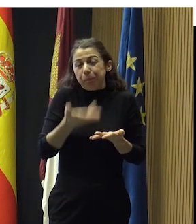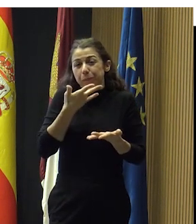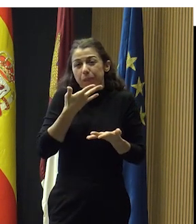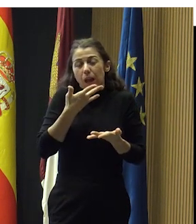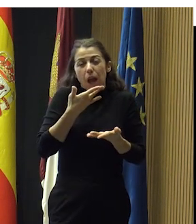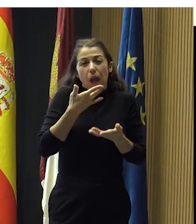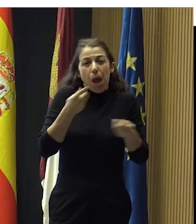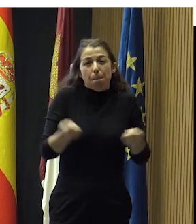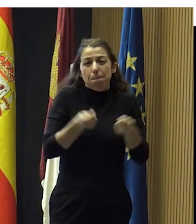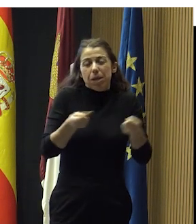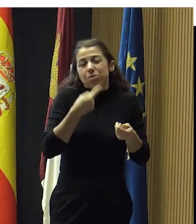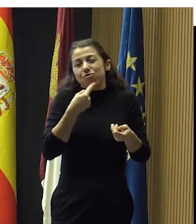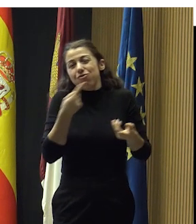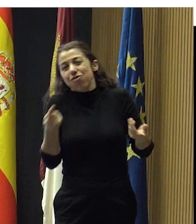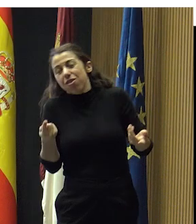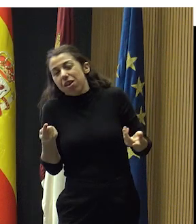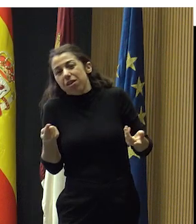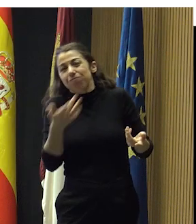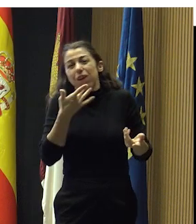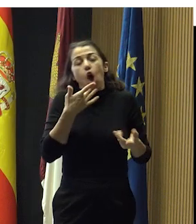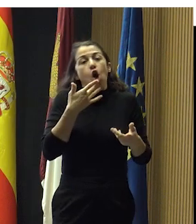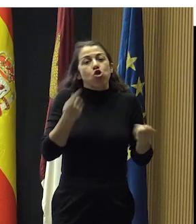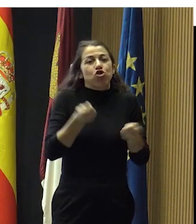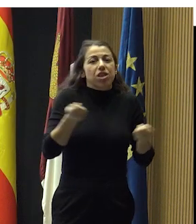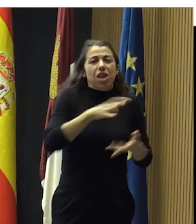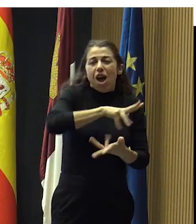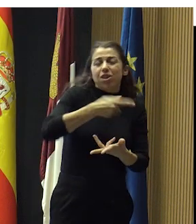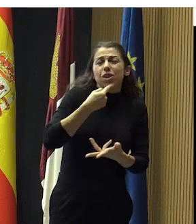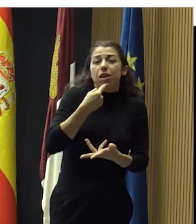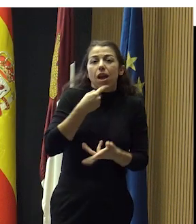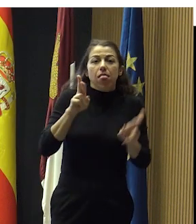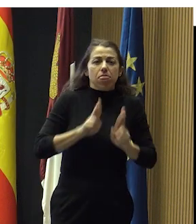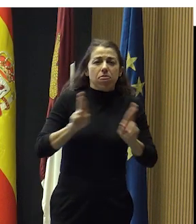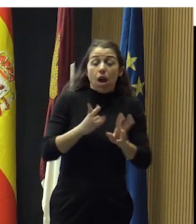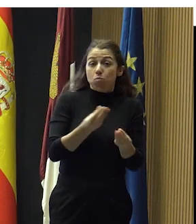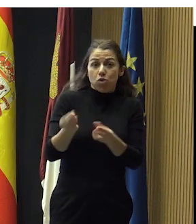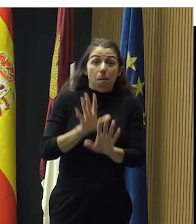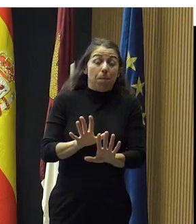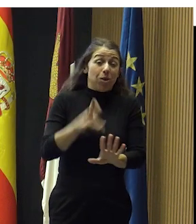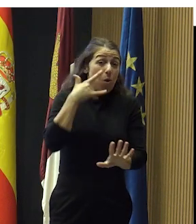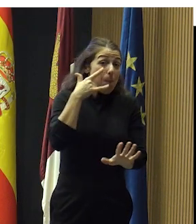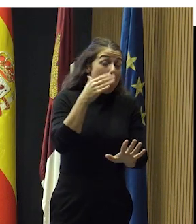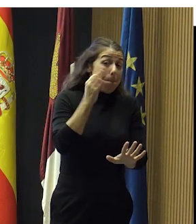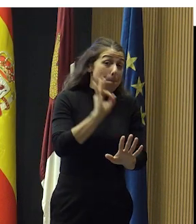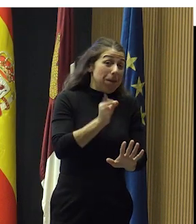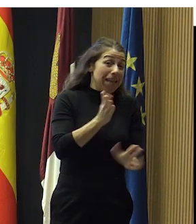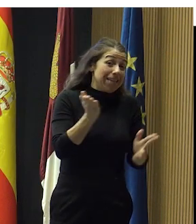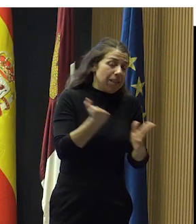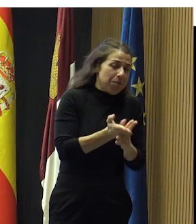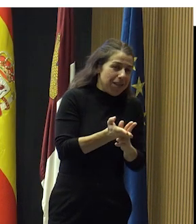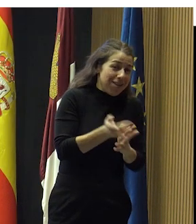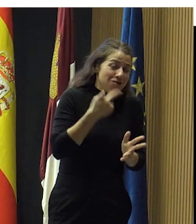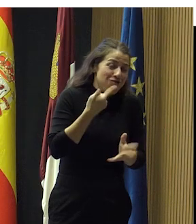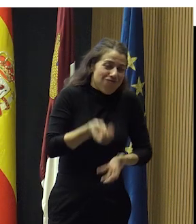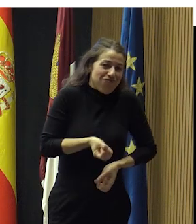se oye en prensa y se oyen noticias que son muy esperanzadoras, pero son verdades a medias. Y yo quiero contaros